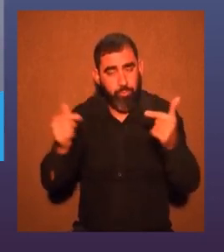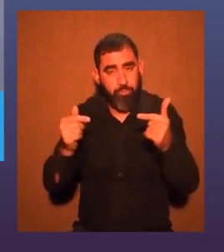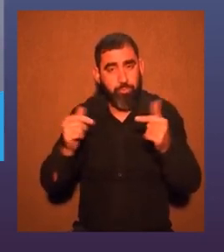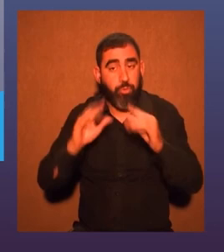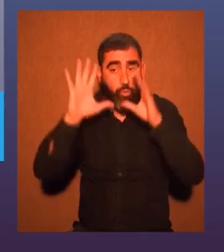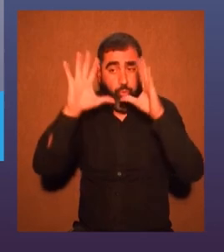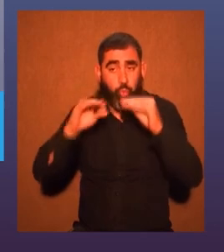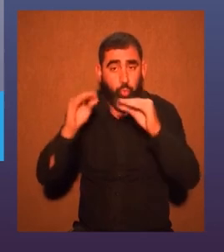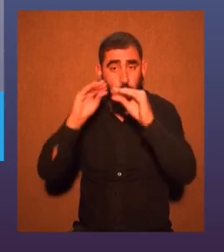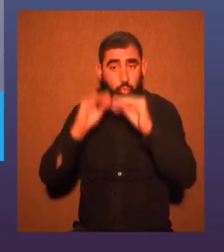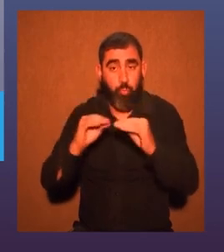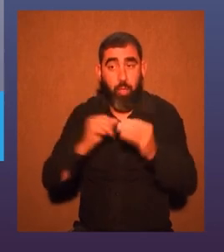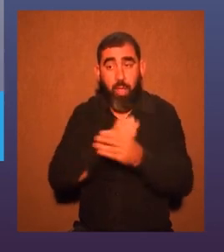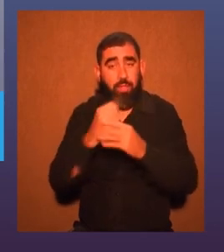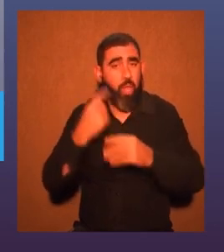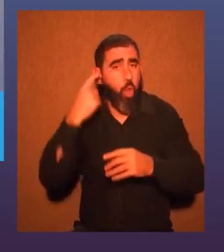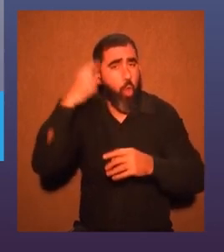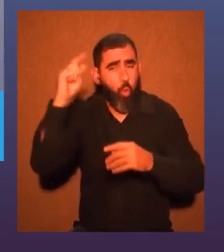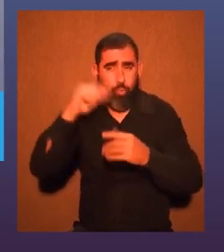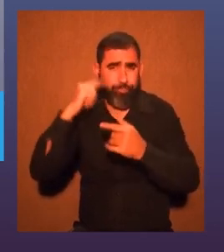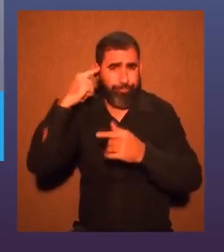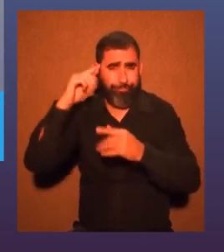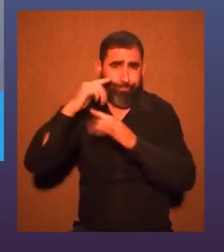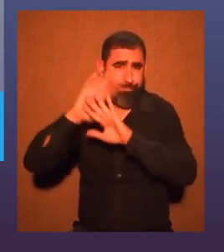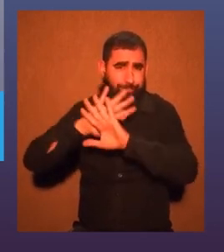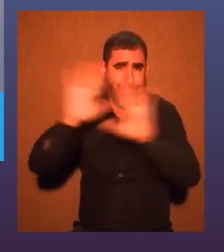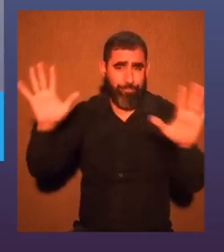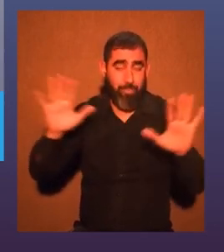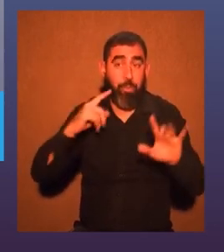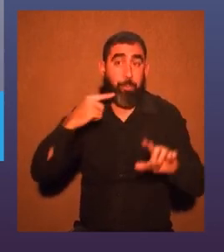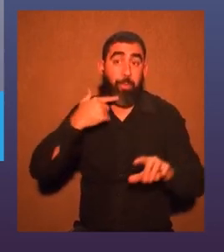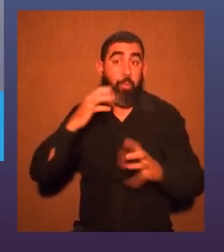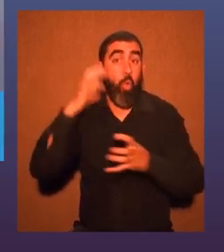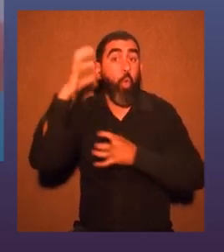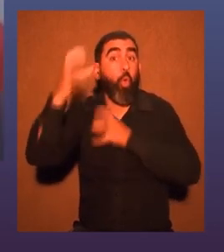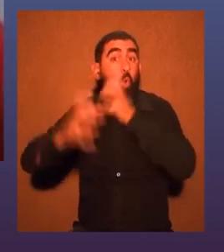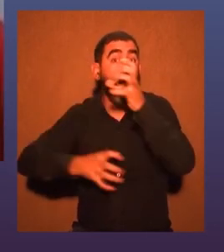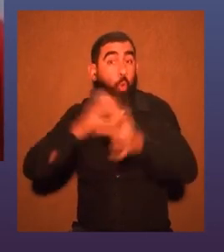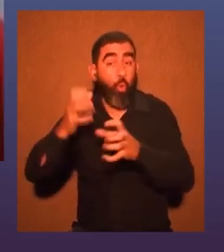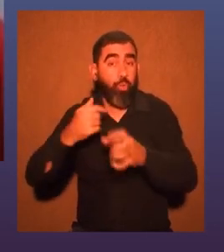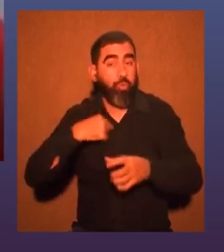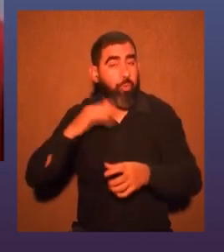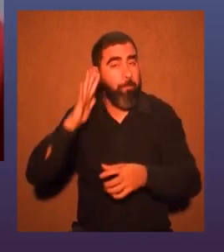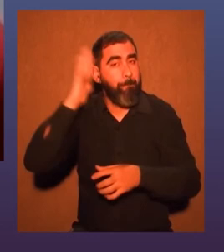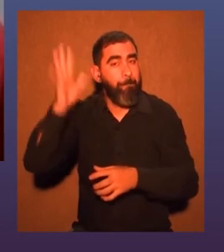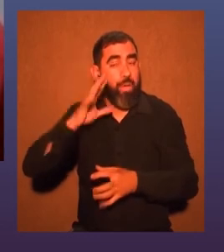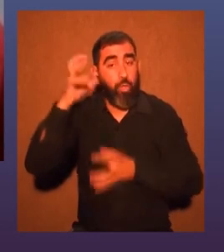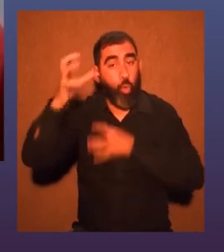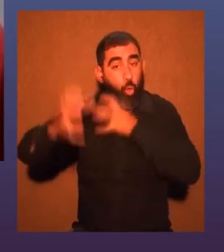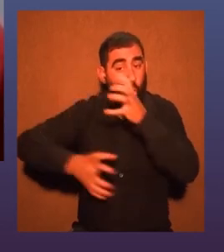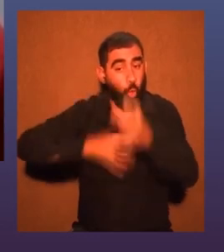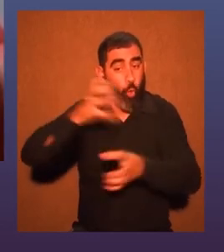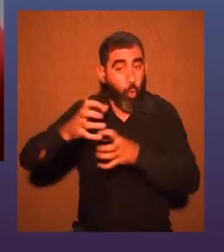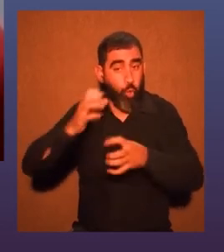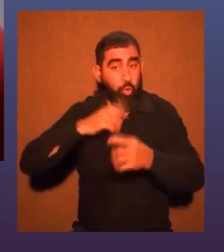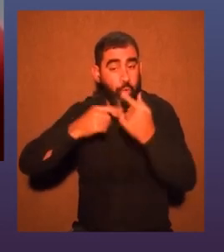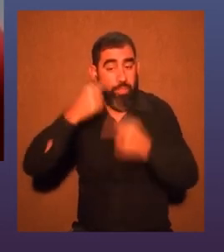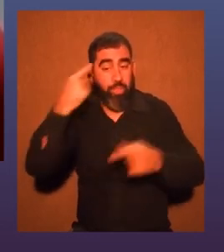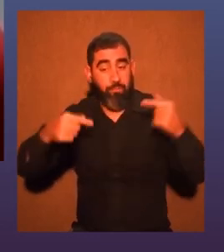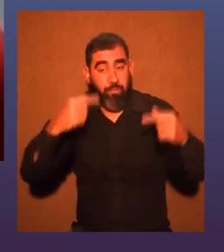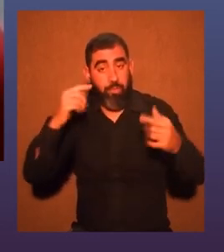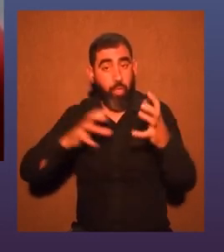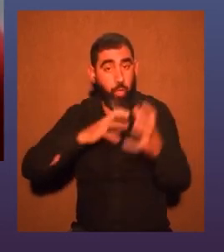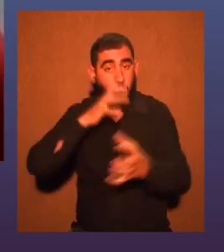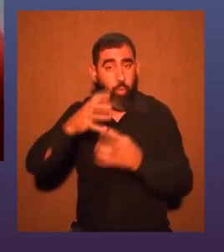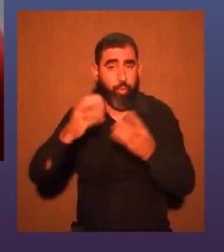Y todo suma, pero suma hasta la locura más grande. A mí me pasa con los colores, por ejemplo. Colores, o sea, cuando yo determino la carta de colores por donde voy,